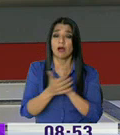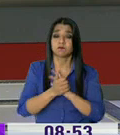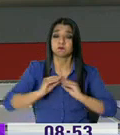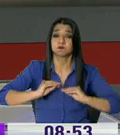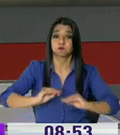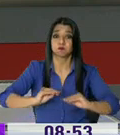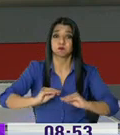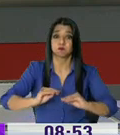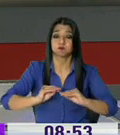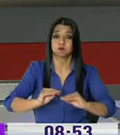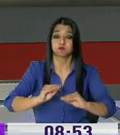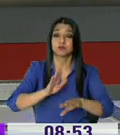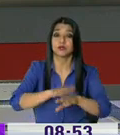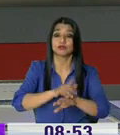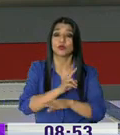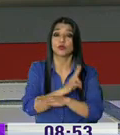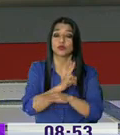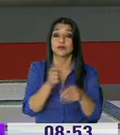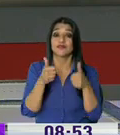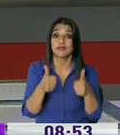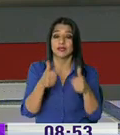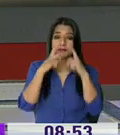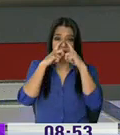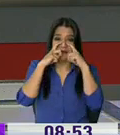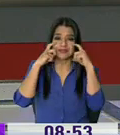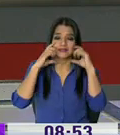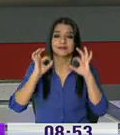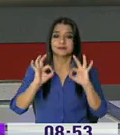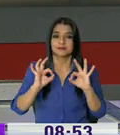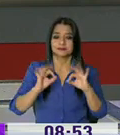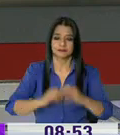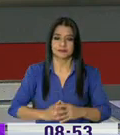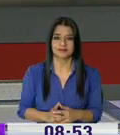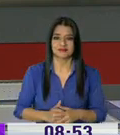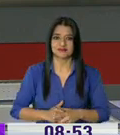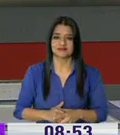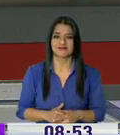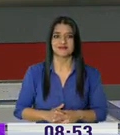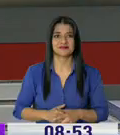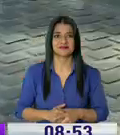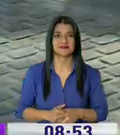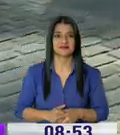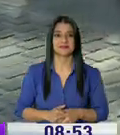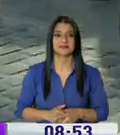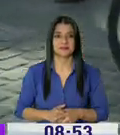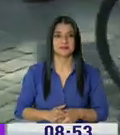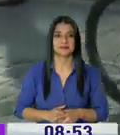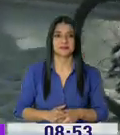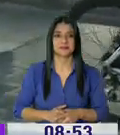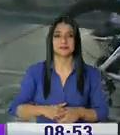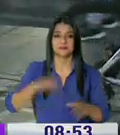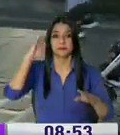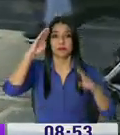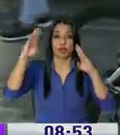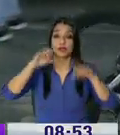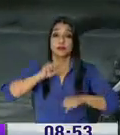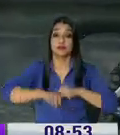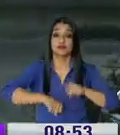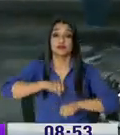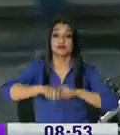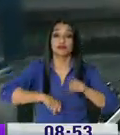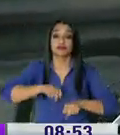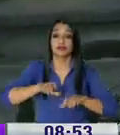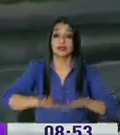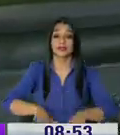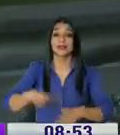capacitación sobre el uso adecuado de los elementos de bioseguridad. Veamos. Los denominados policiclos fueron implementados